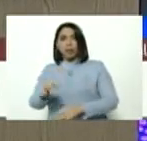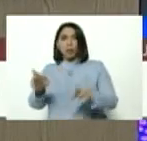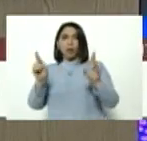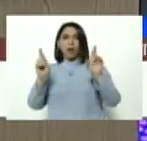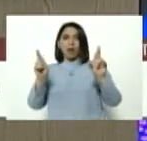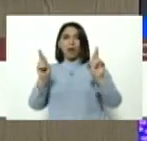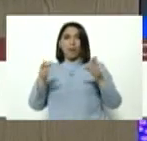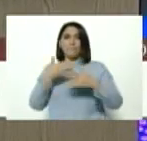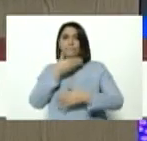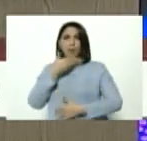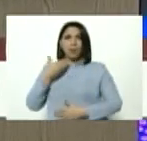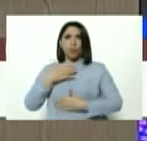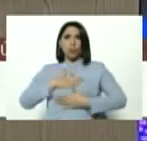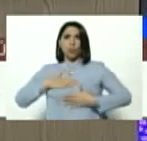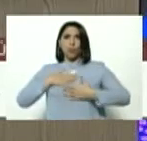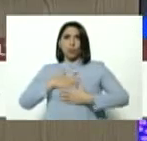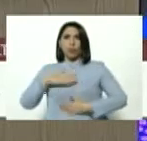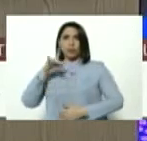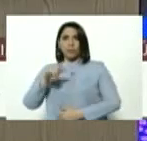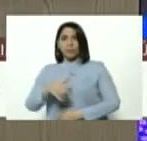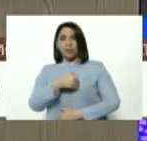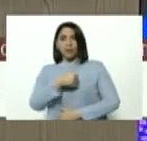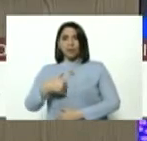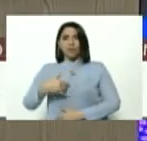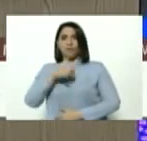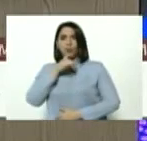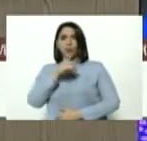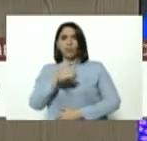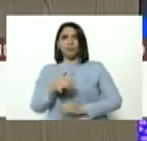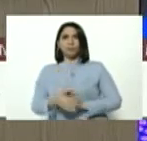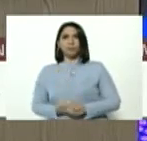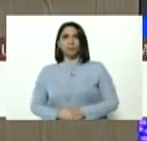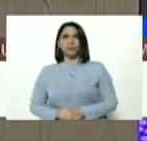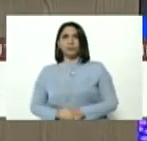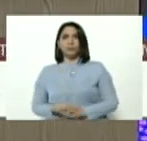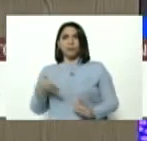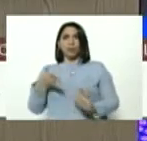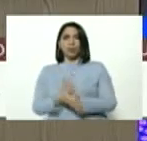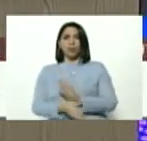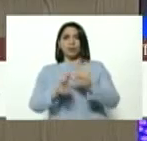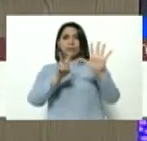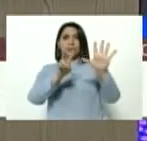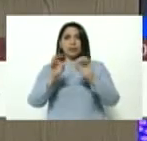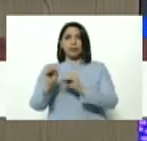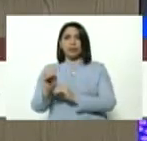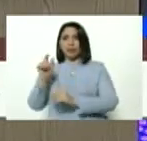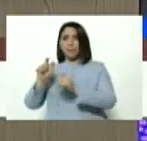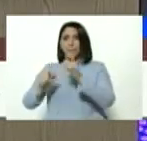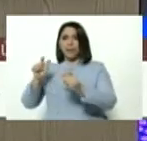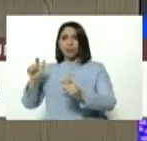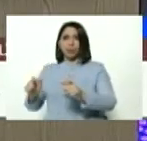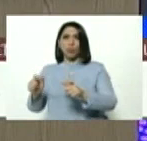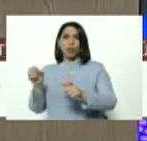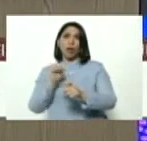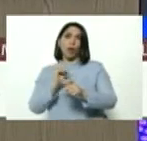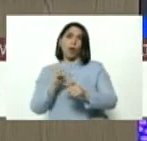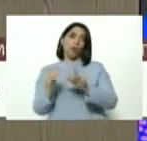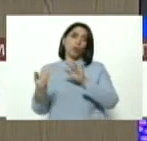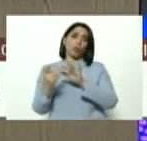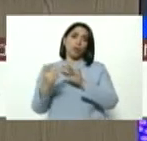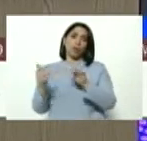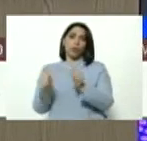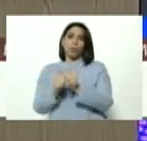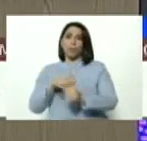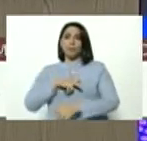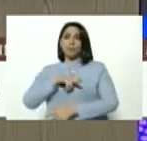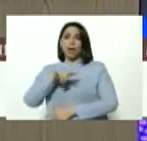señalar también que de los 70 casos importados o de contacto con viajeros internacionales,